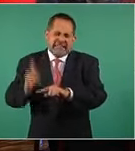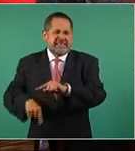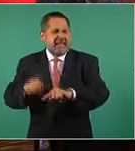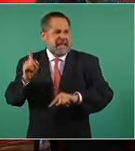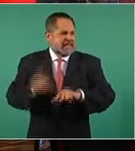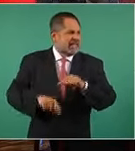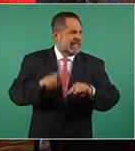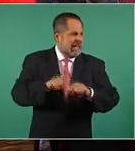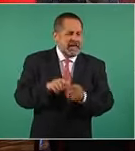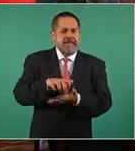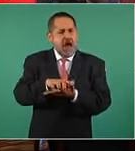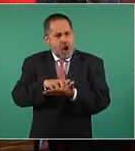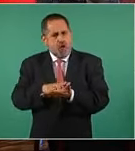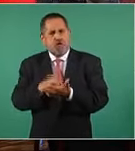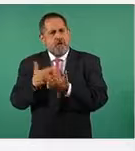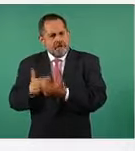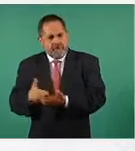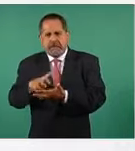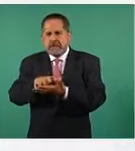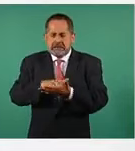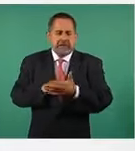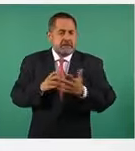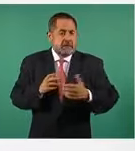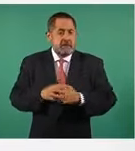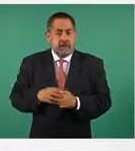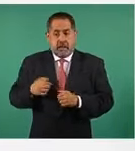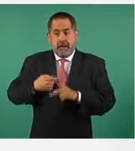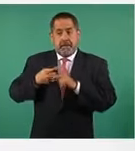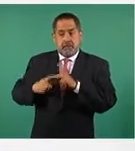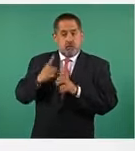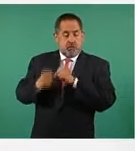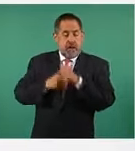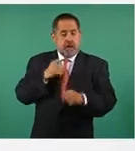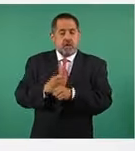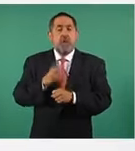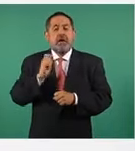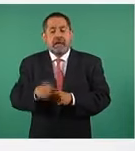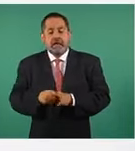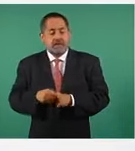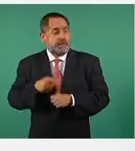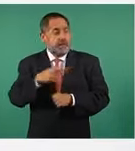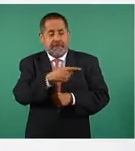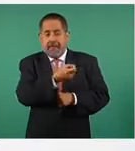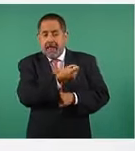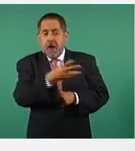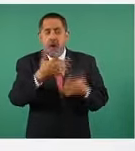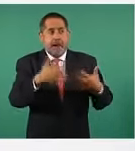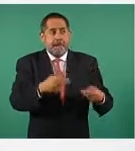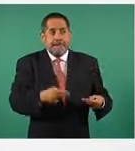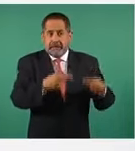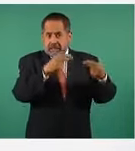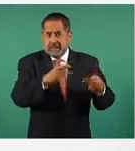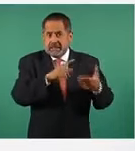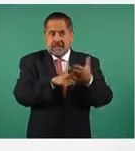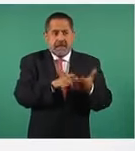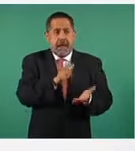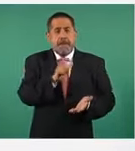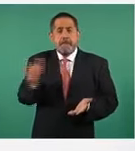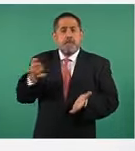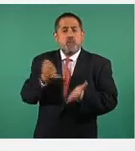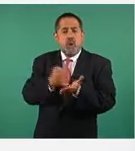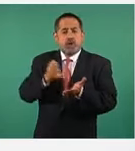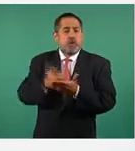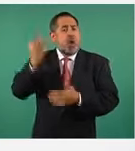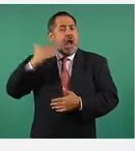logramos, entre otras medidas, eliminar la condonación de impuestos a grandes contribuyentes,